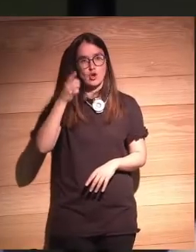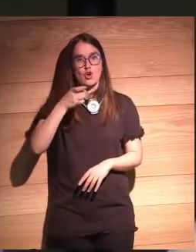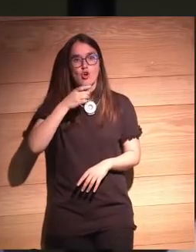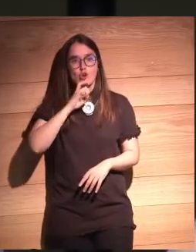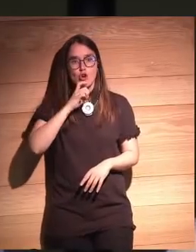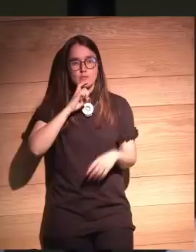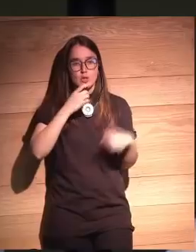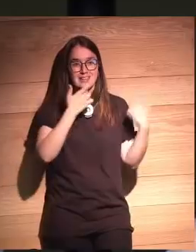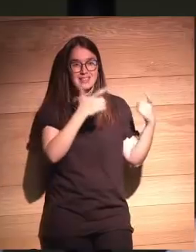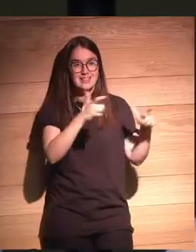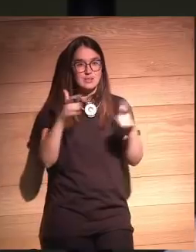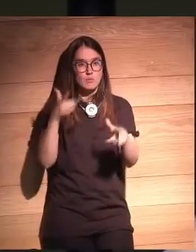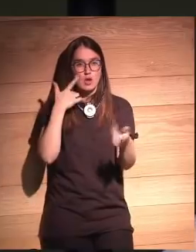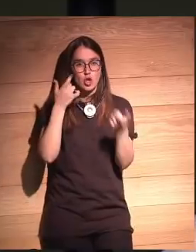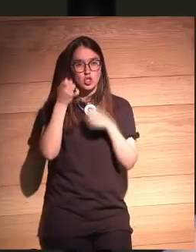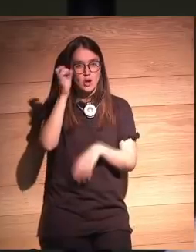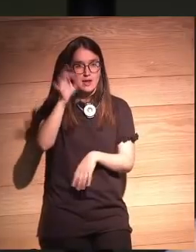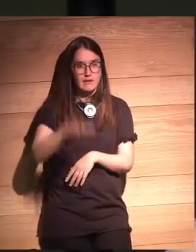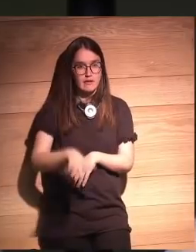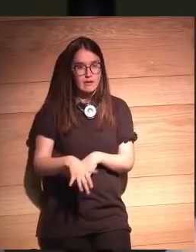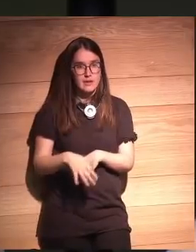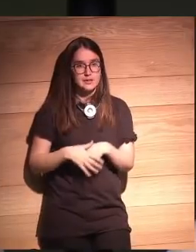se distribuyen, quién las controla